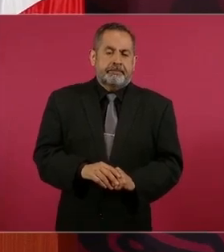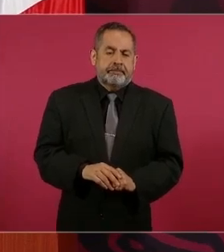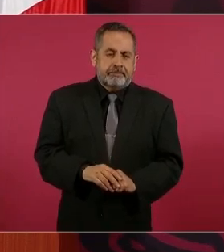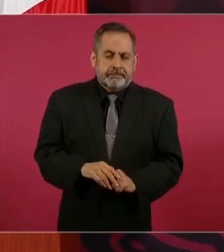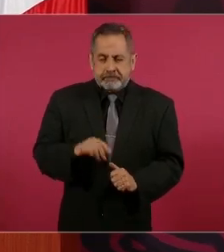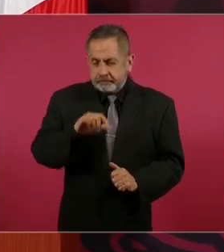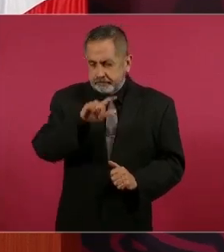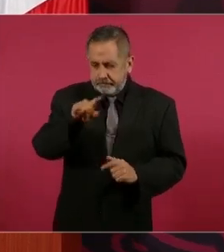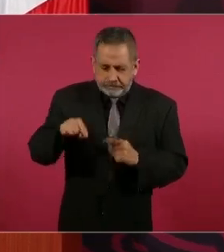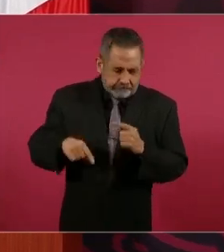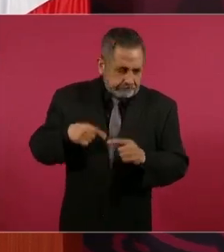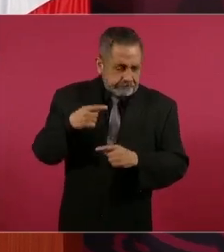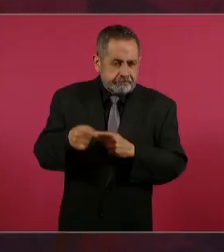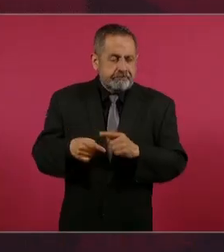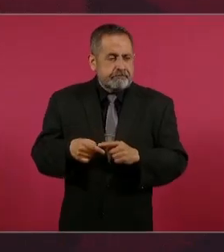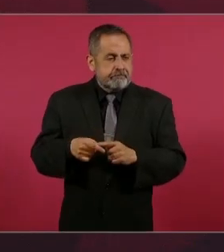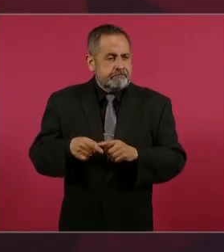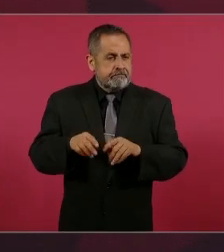se da a conocer